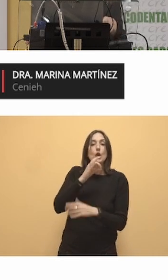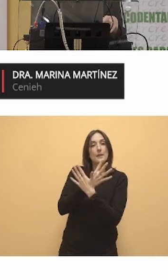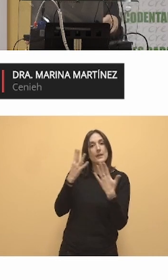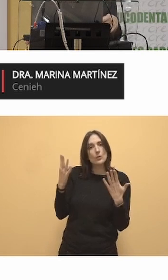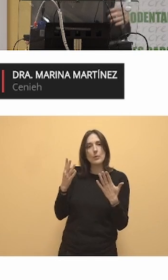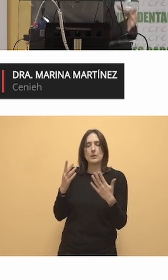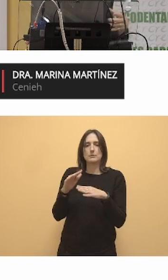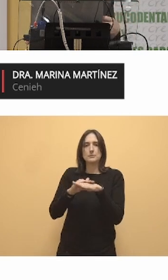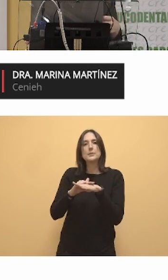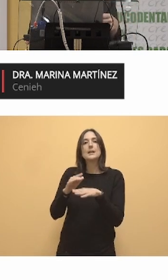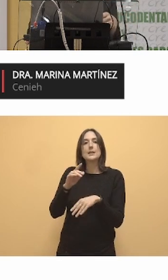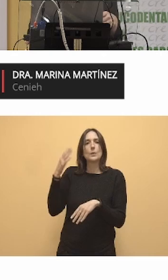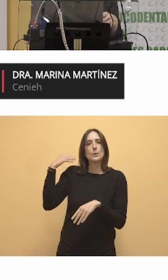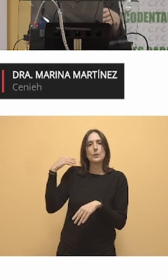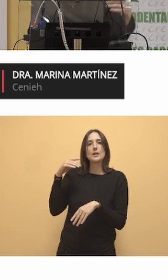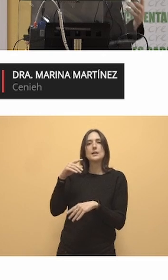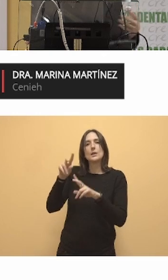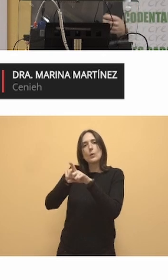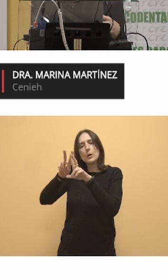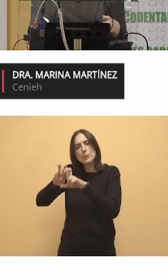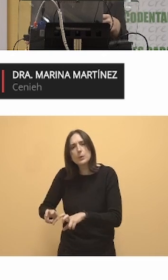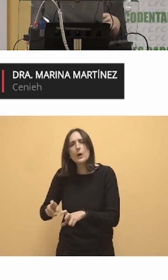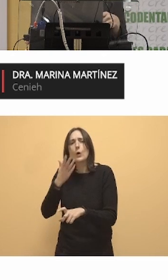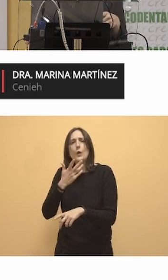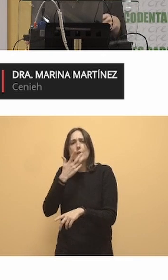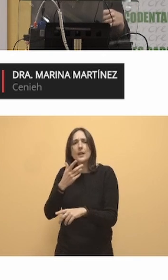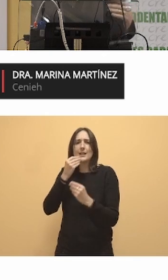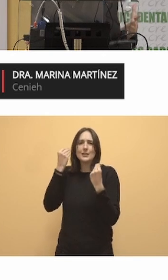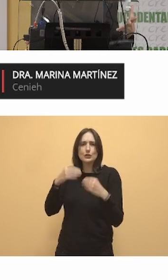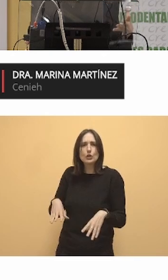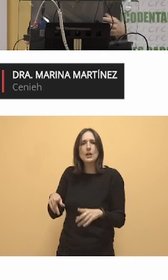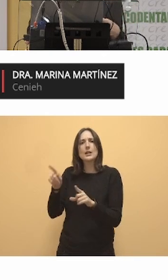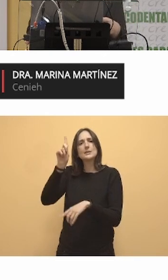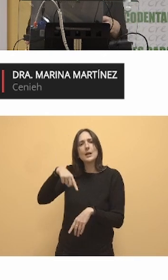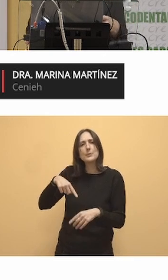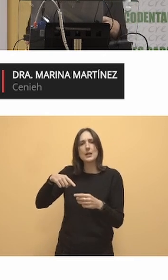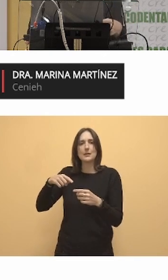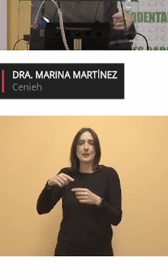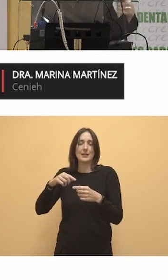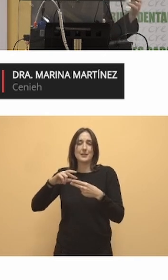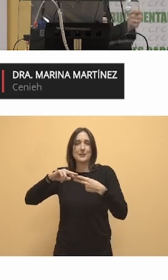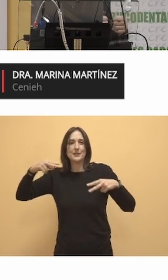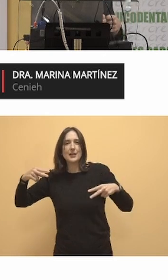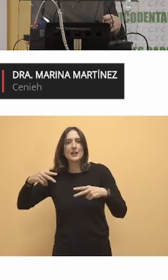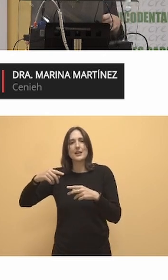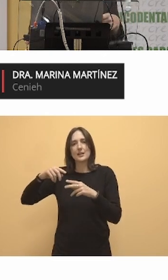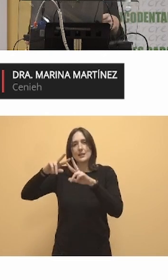para realizar estudios sobre ontogenética y sobre la filogenia.